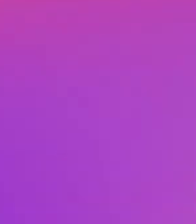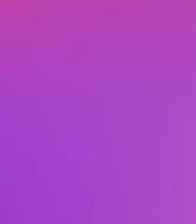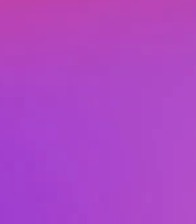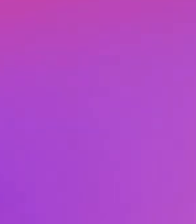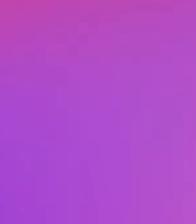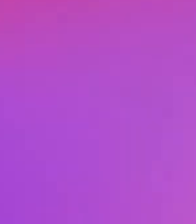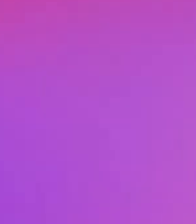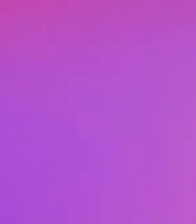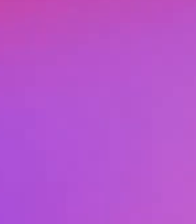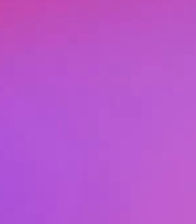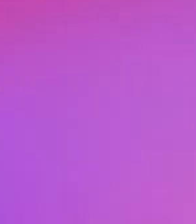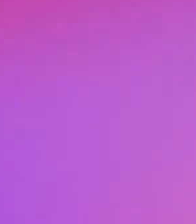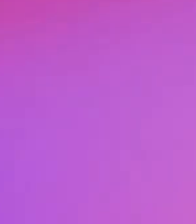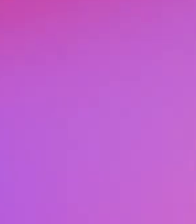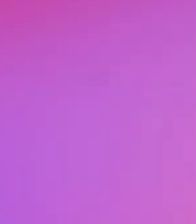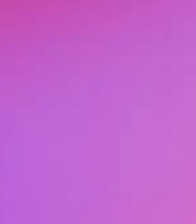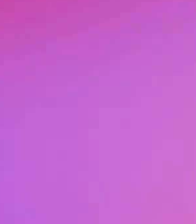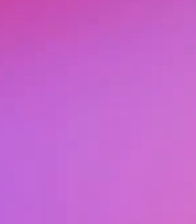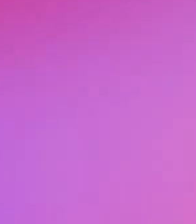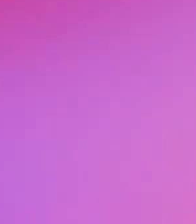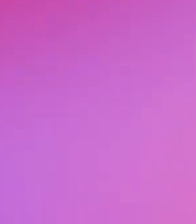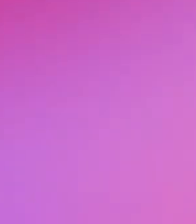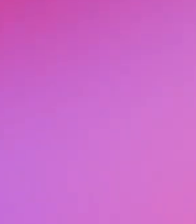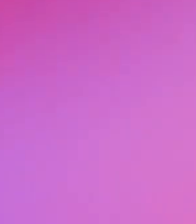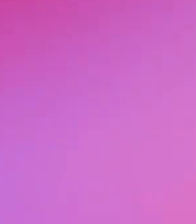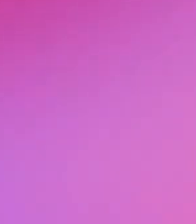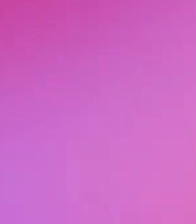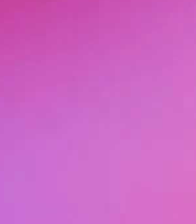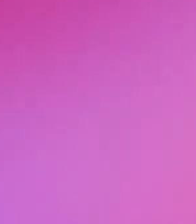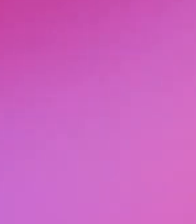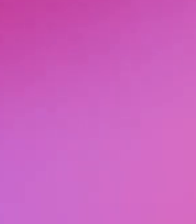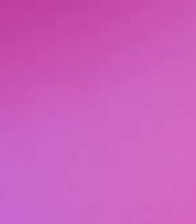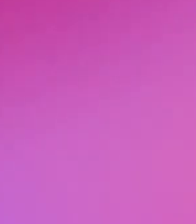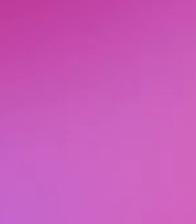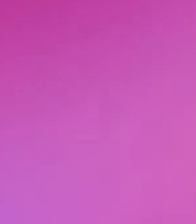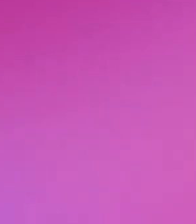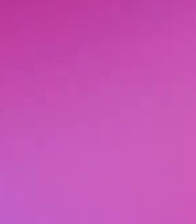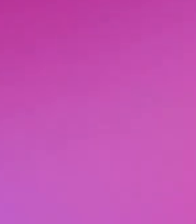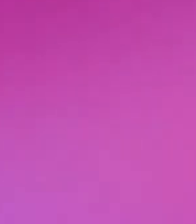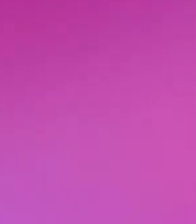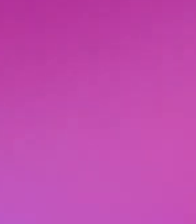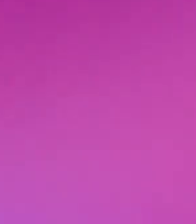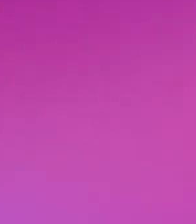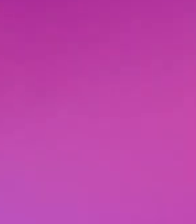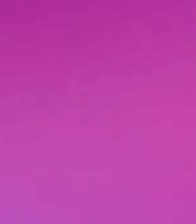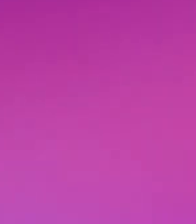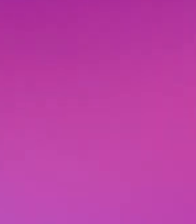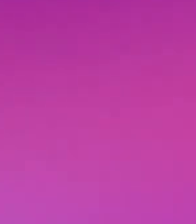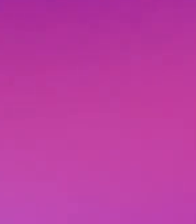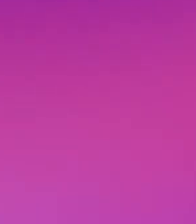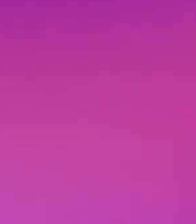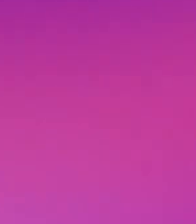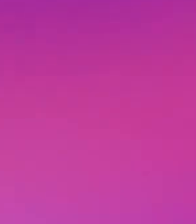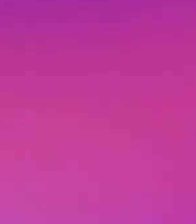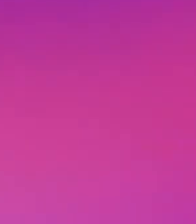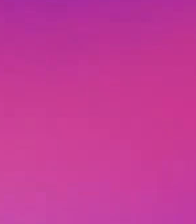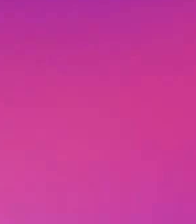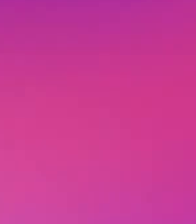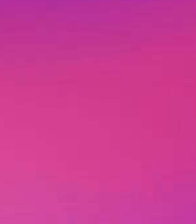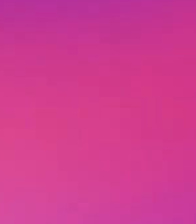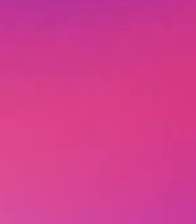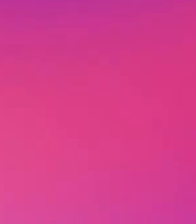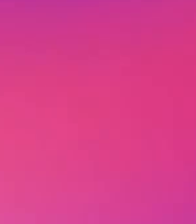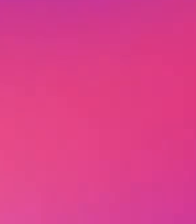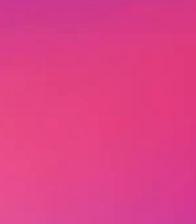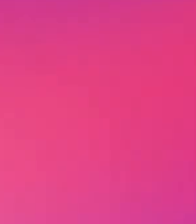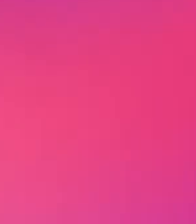Si tienes dudas o necesitas ayuda, llama al Centro de Apoyo Pedagógico a Distancia. El número de teléfono para secundaria